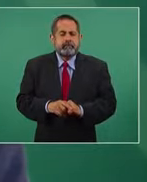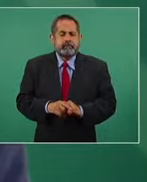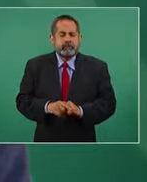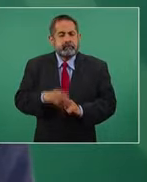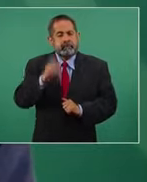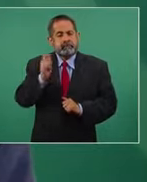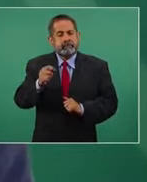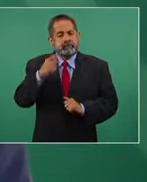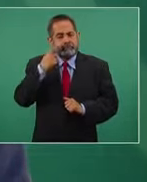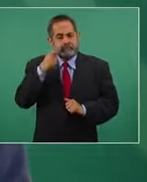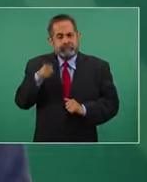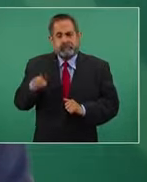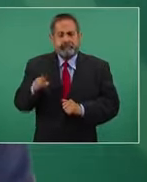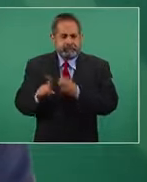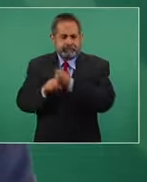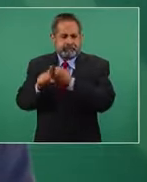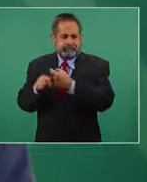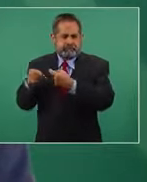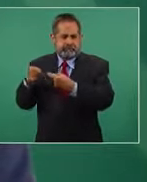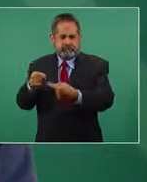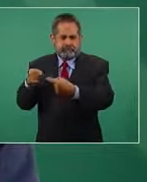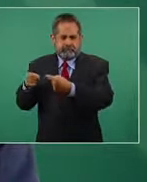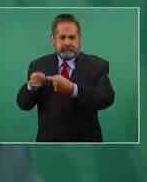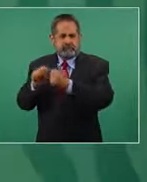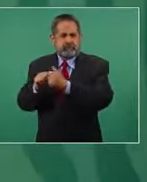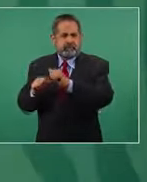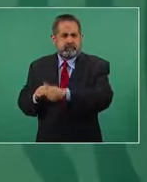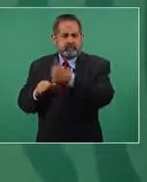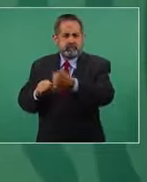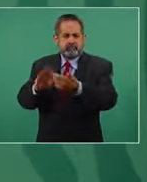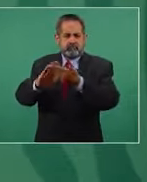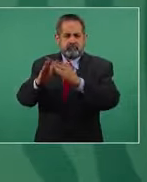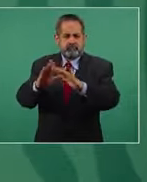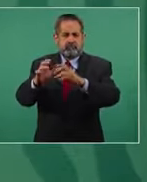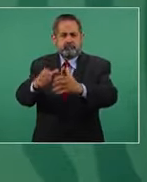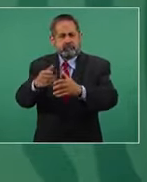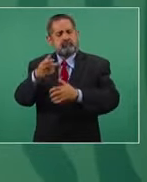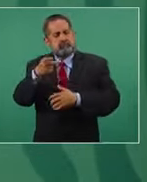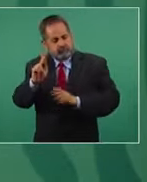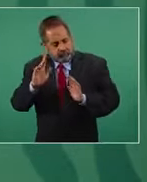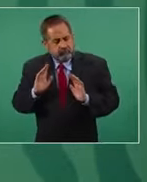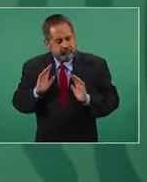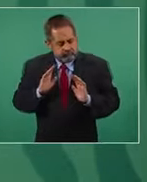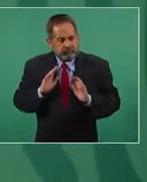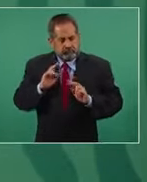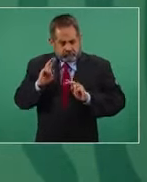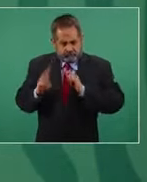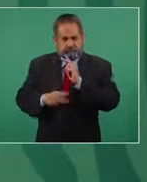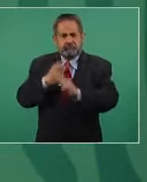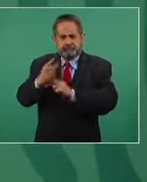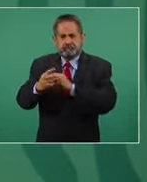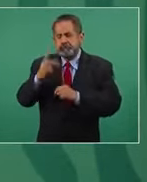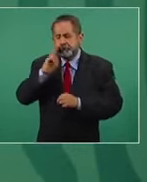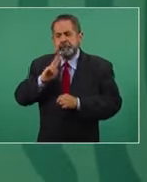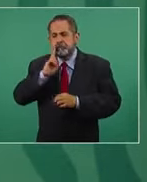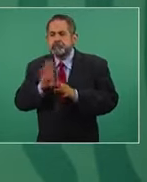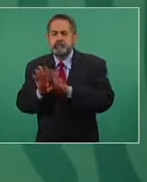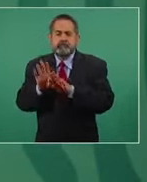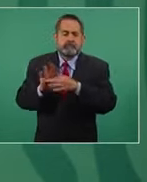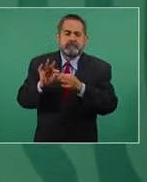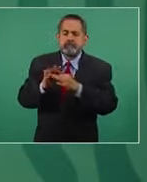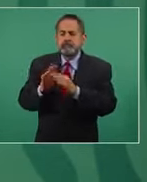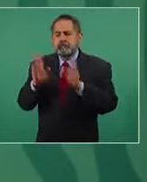sino que es un conflicto con otra comunidad. Sin embargo, vamos a buscar